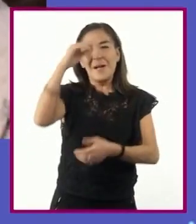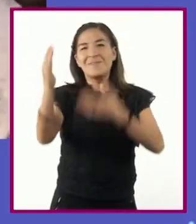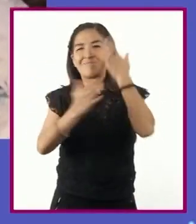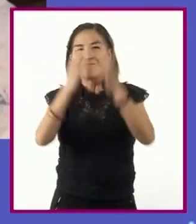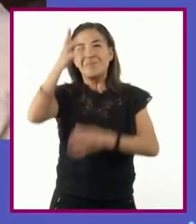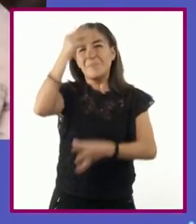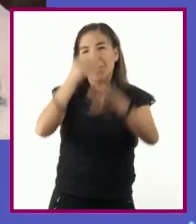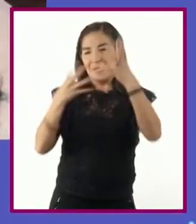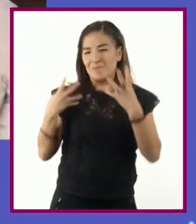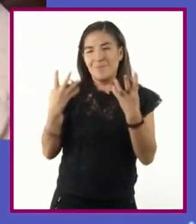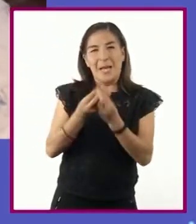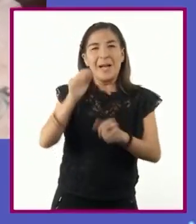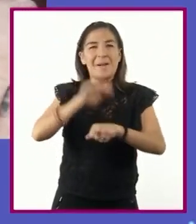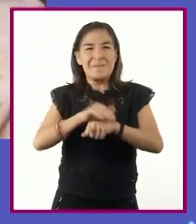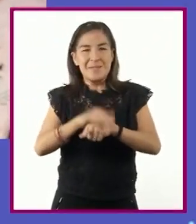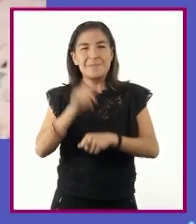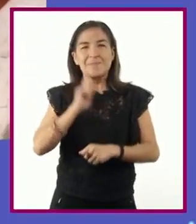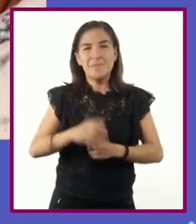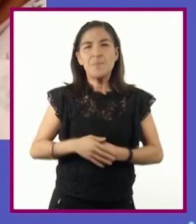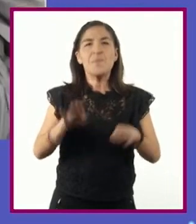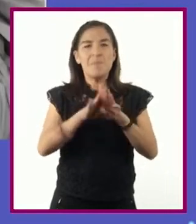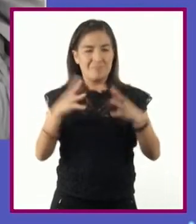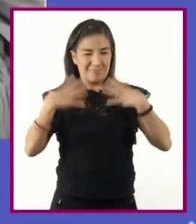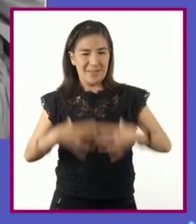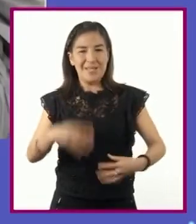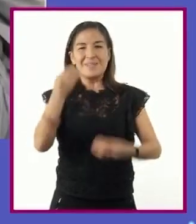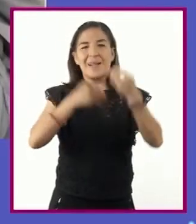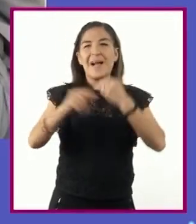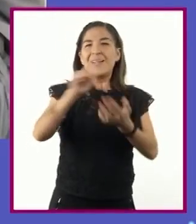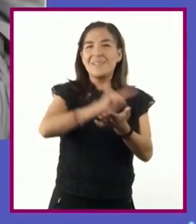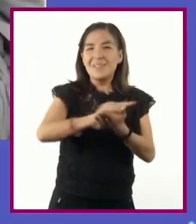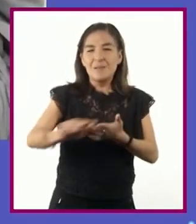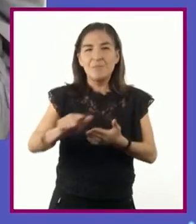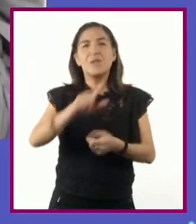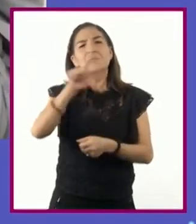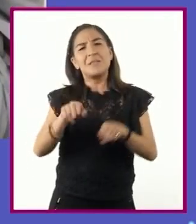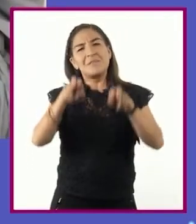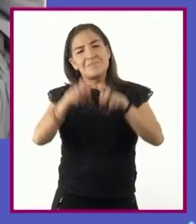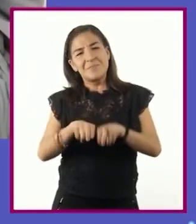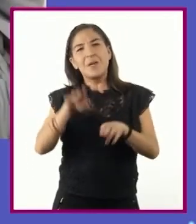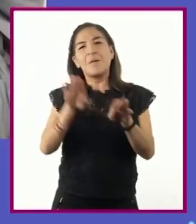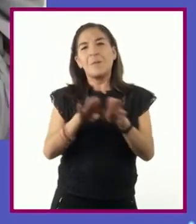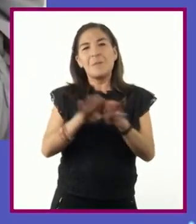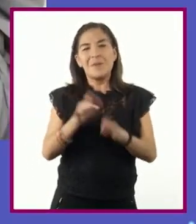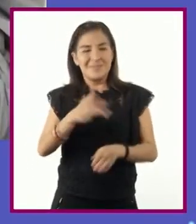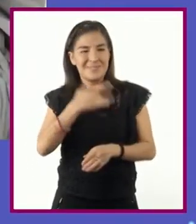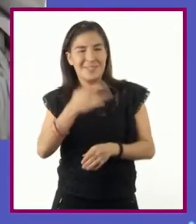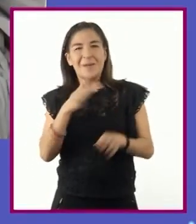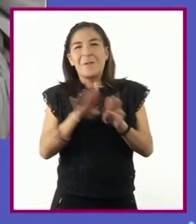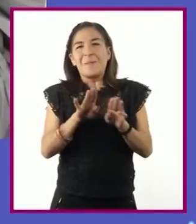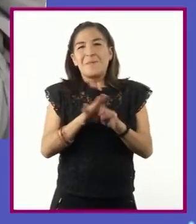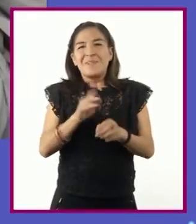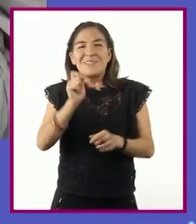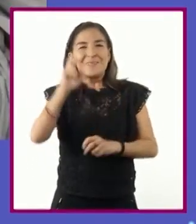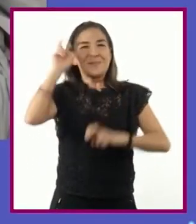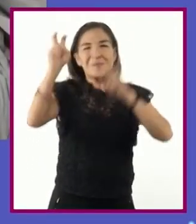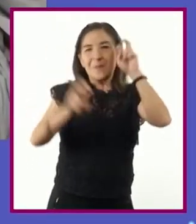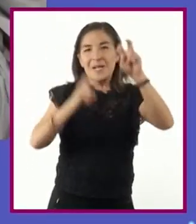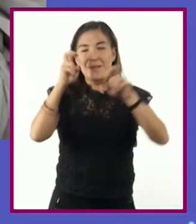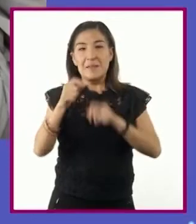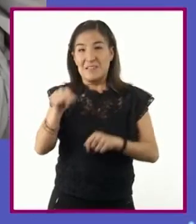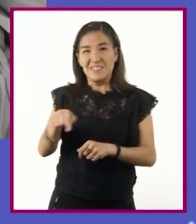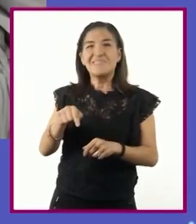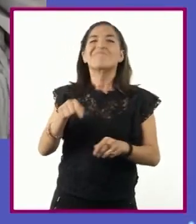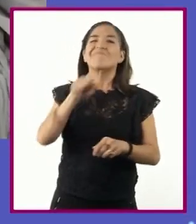juntas. Nos gustaban mucho nuestros uniformes limpios y arreglados, y nos sentábamos allí con los ojos llenos de grandes sueños. Pero todo esto